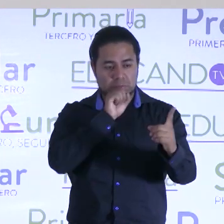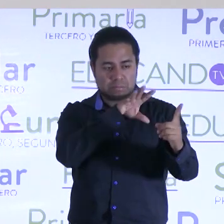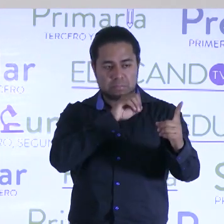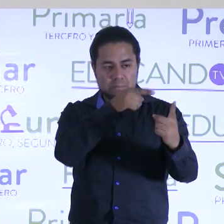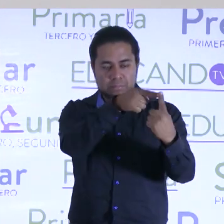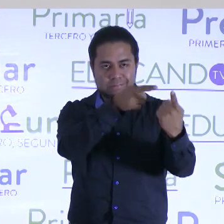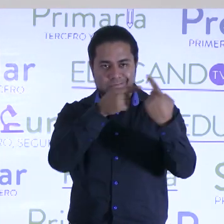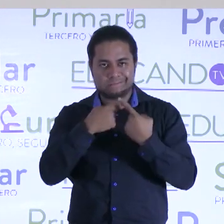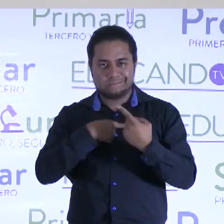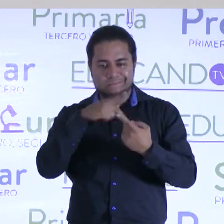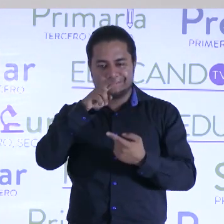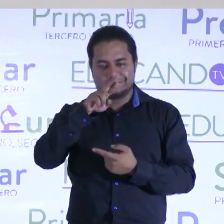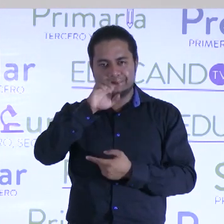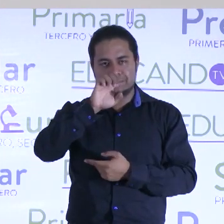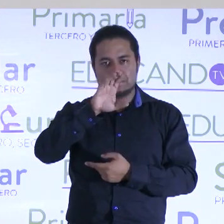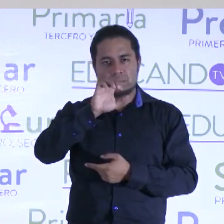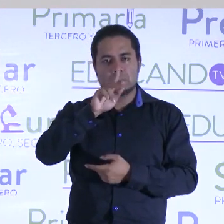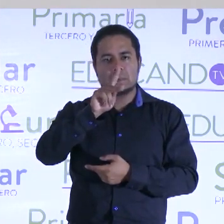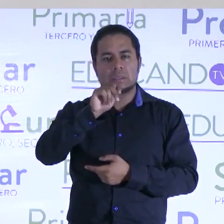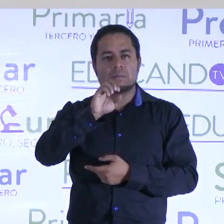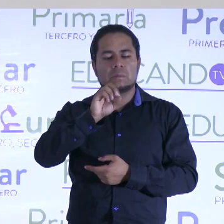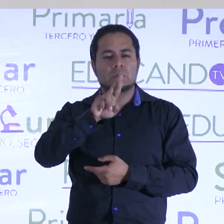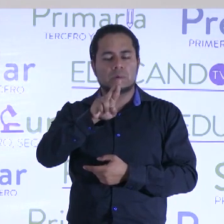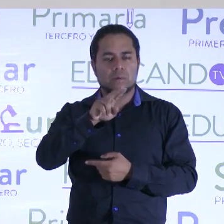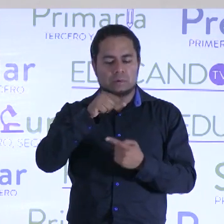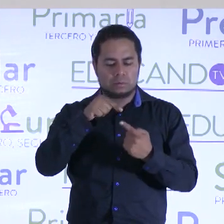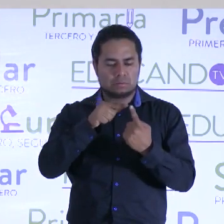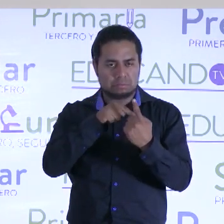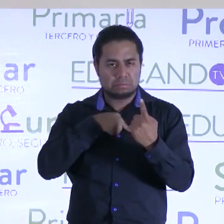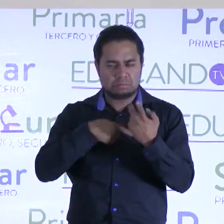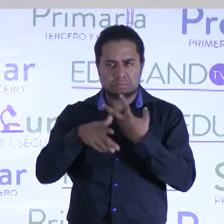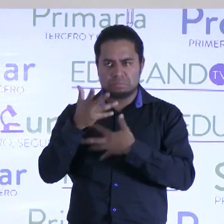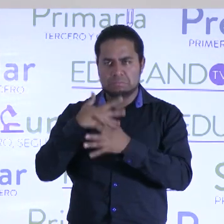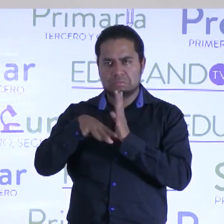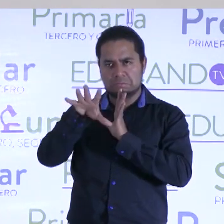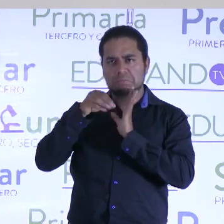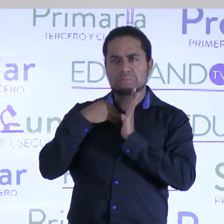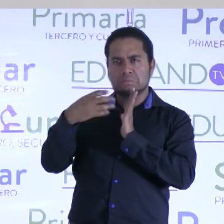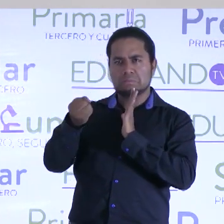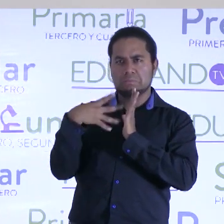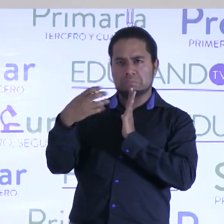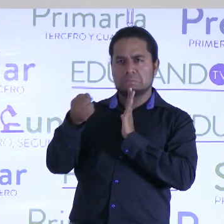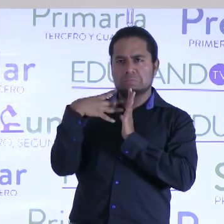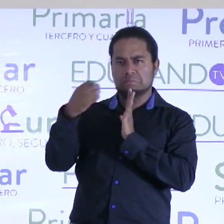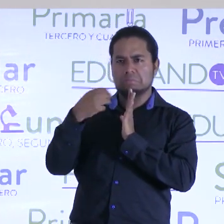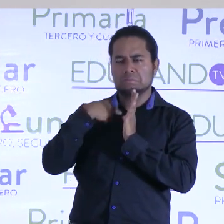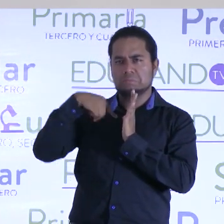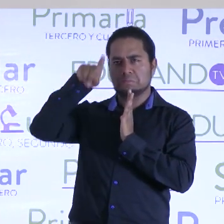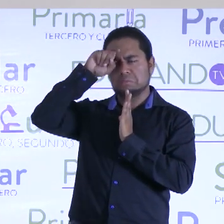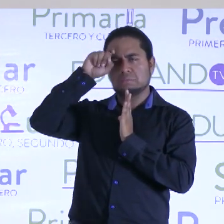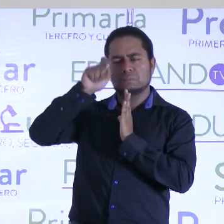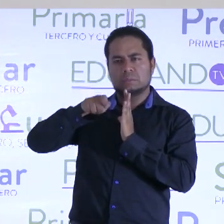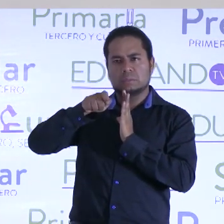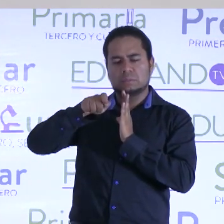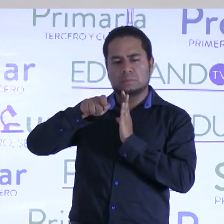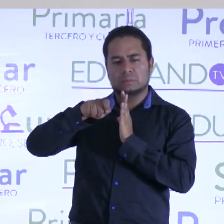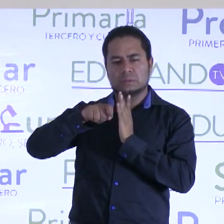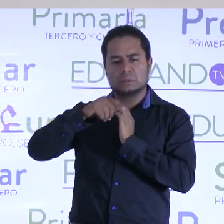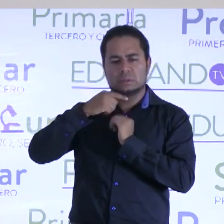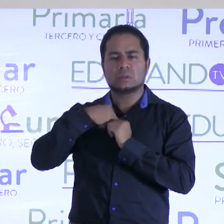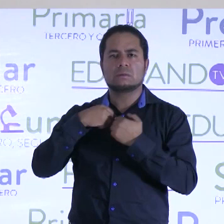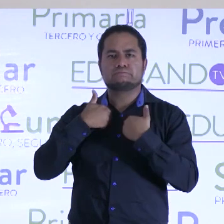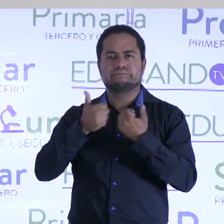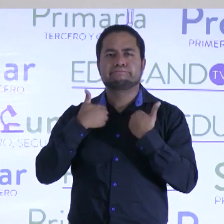el cual hace otra acción que nosotros también ya conocemos, como